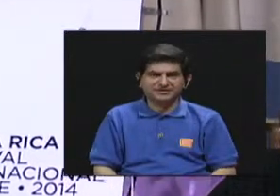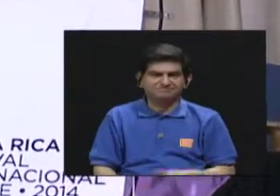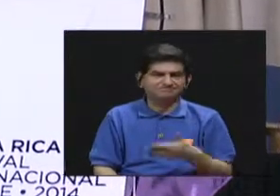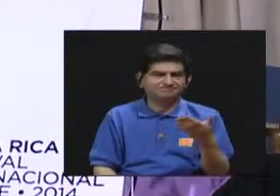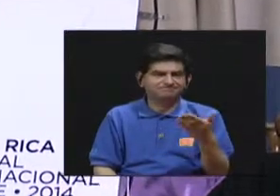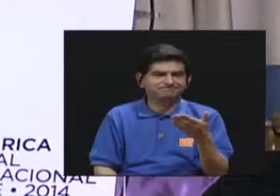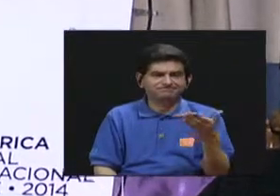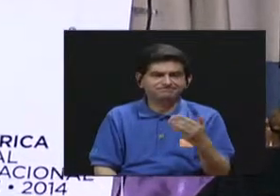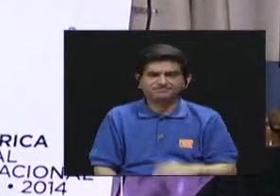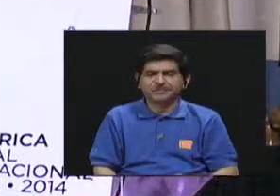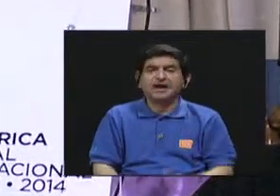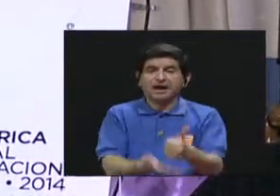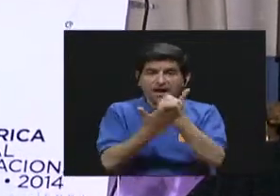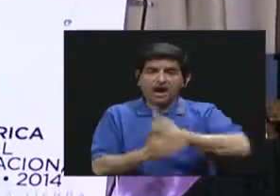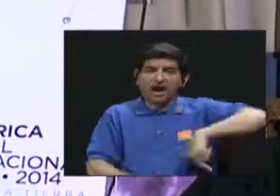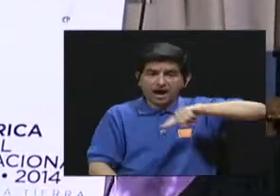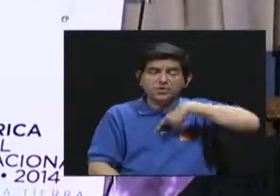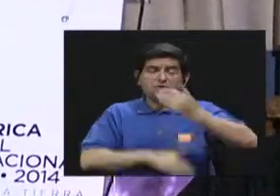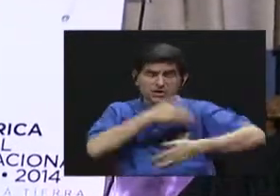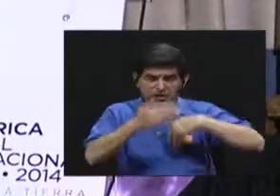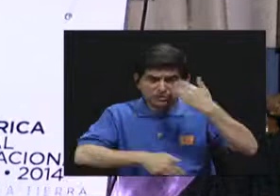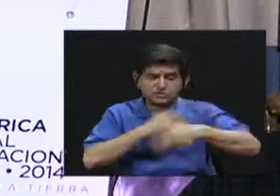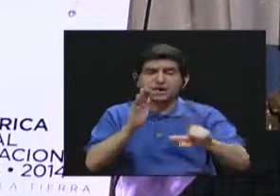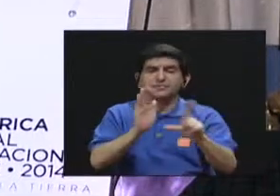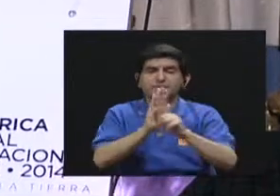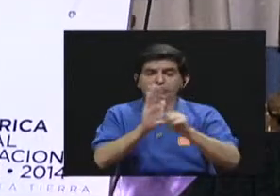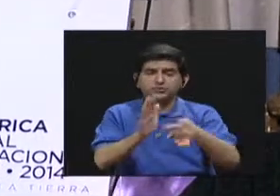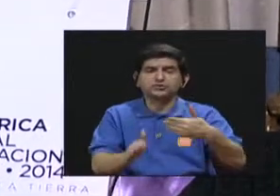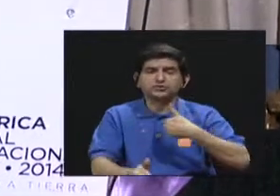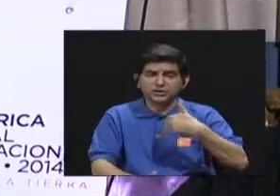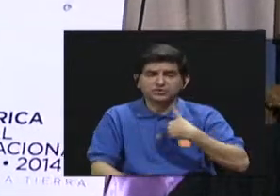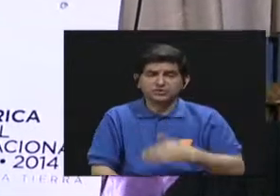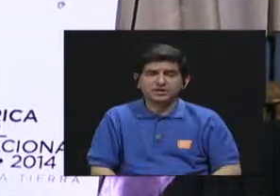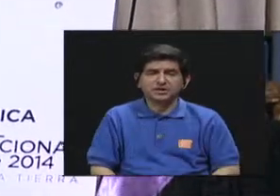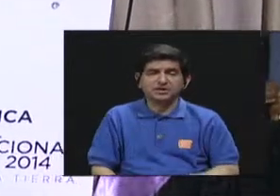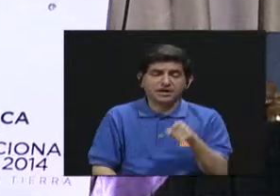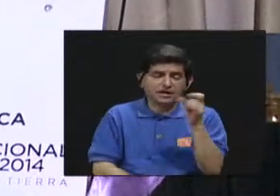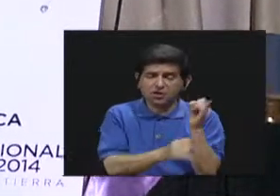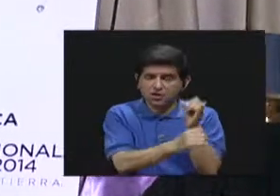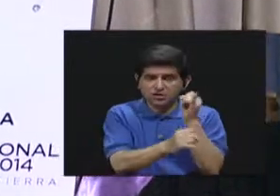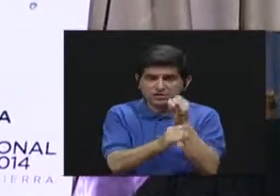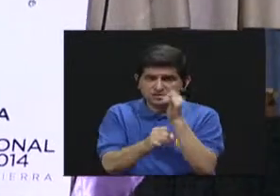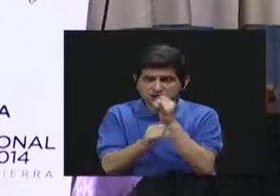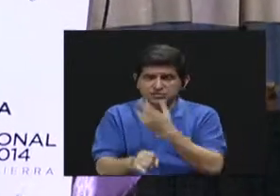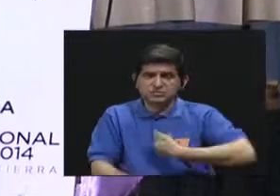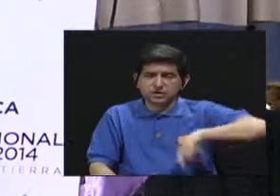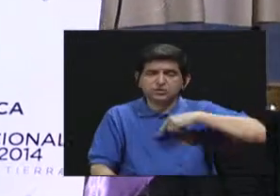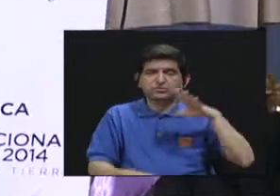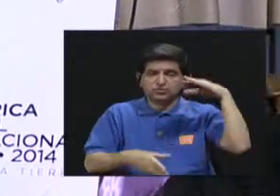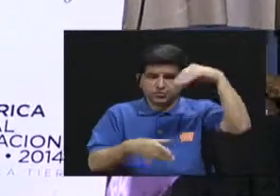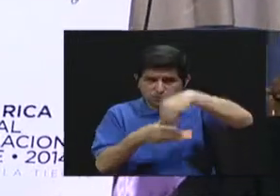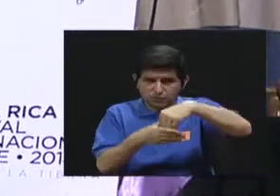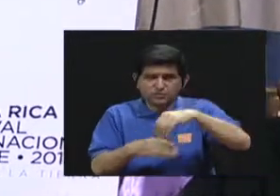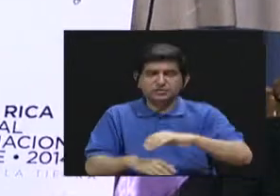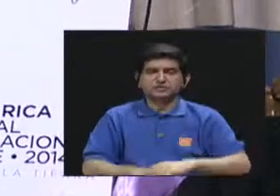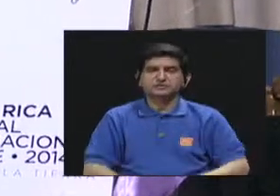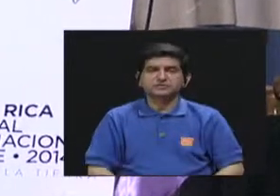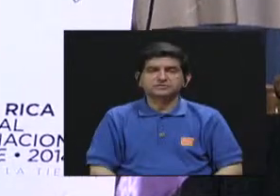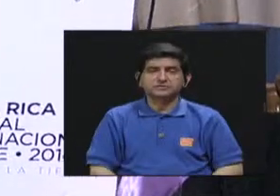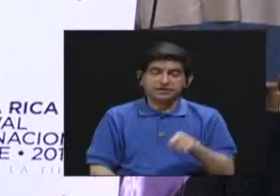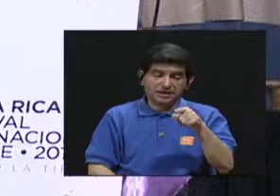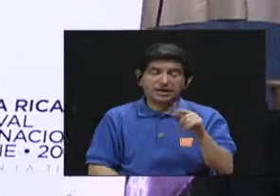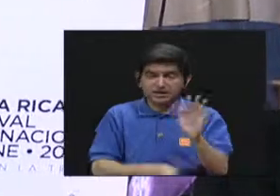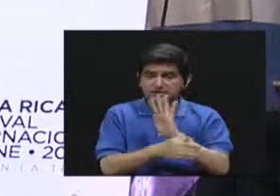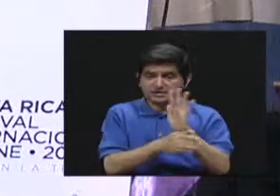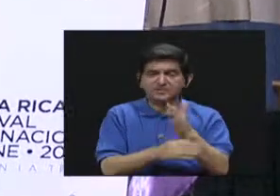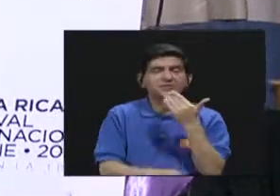nos va a ayudar un poquito en el proceso legal que tenemos que llevar con las instituciones con las que estamos involucrados, entonces, para la película. Entonces, muchas